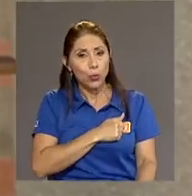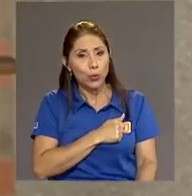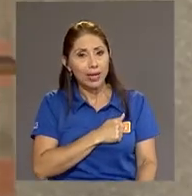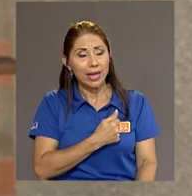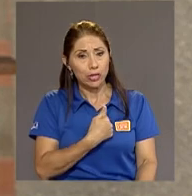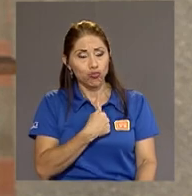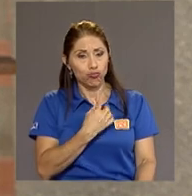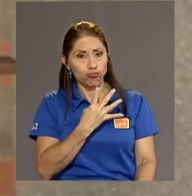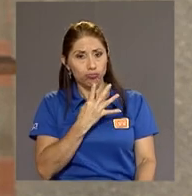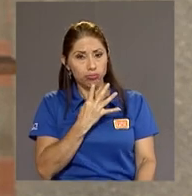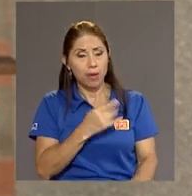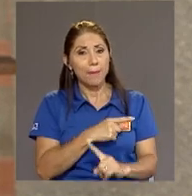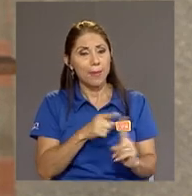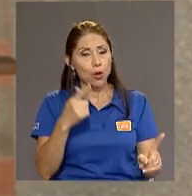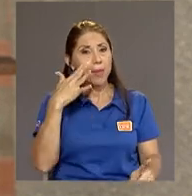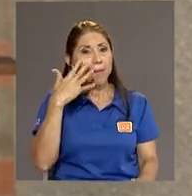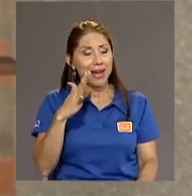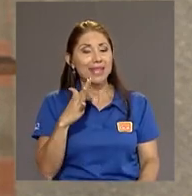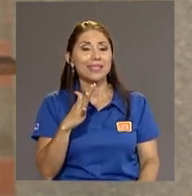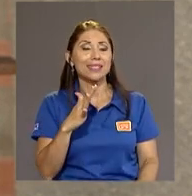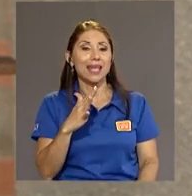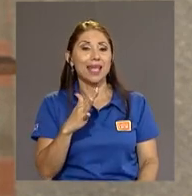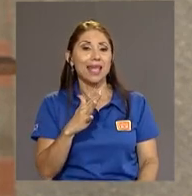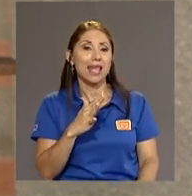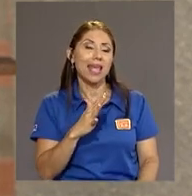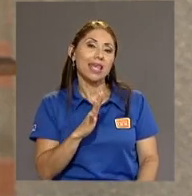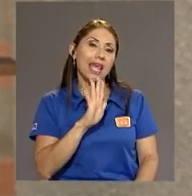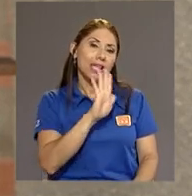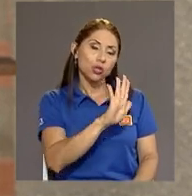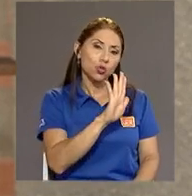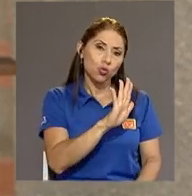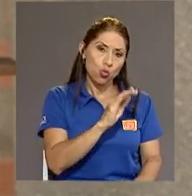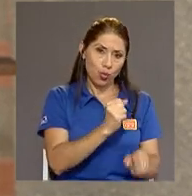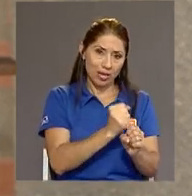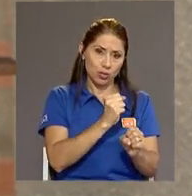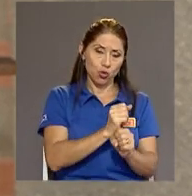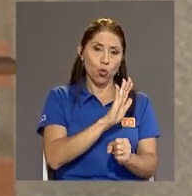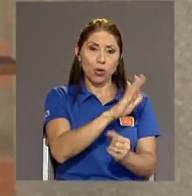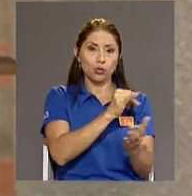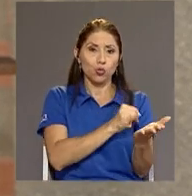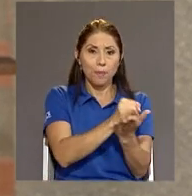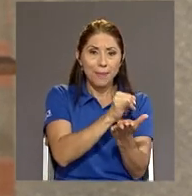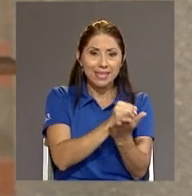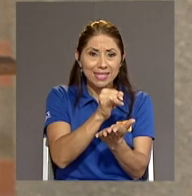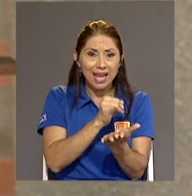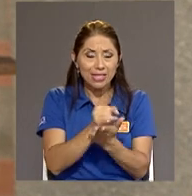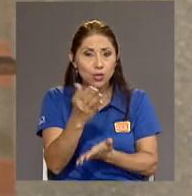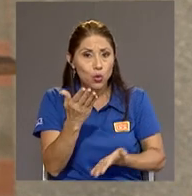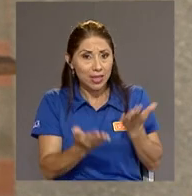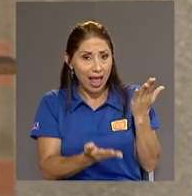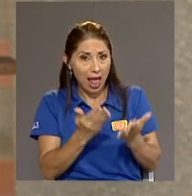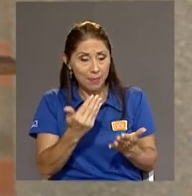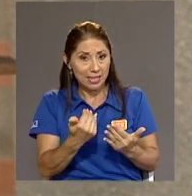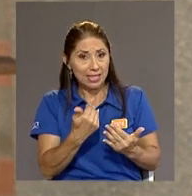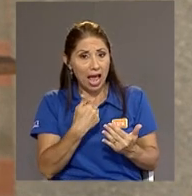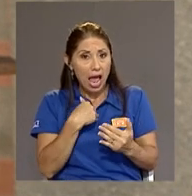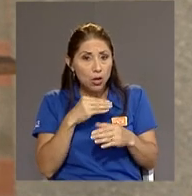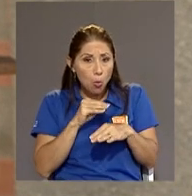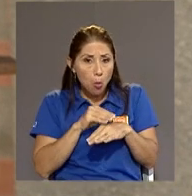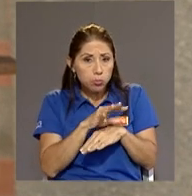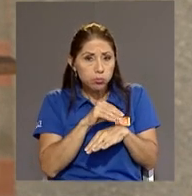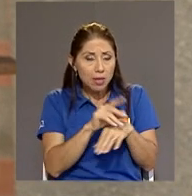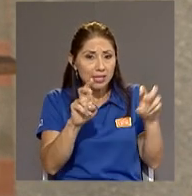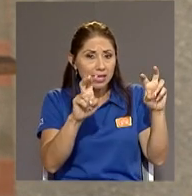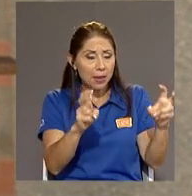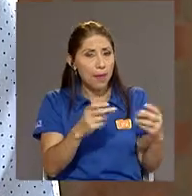pero me parece que en su gestión o su investigación debe haber luces sobre esas temáticas.